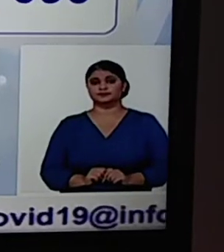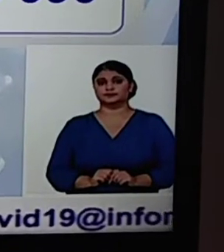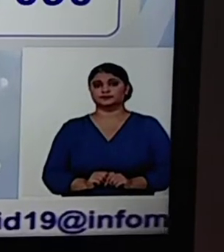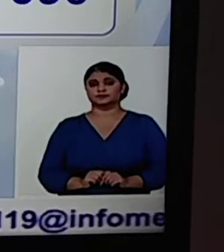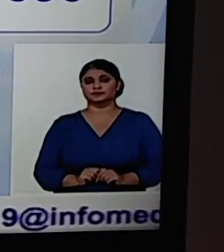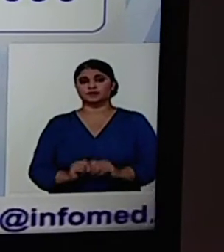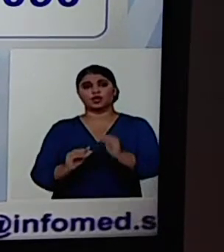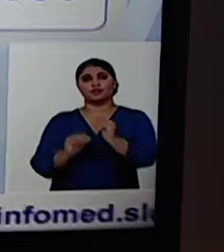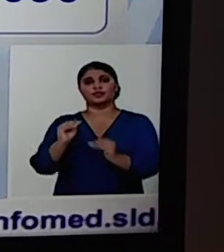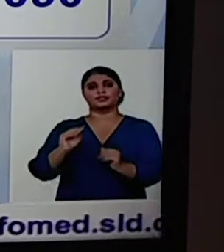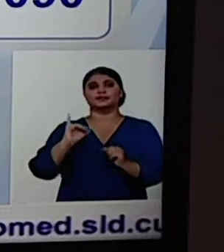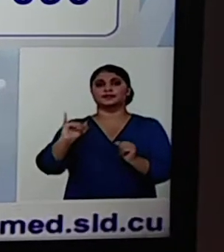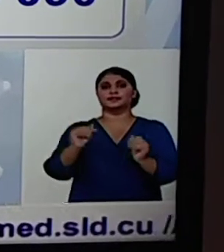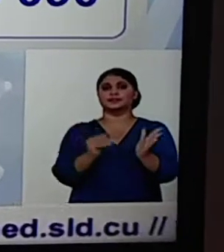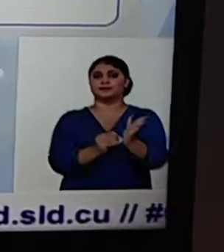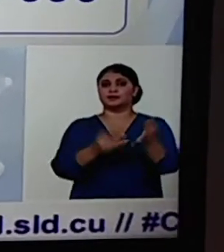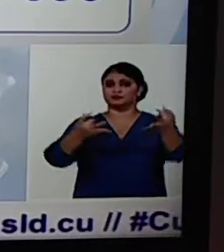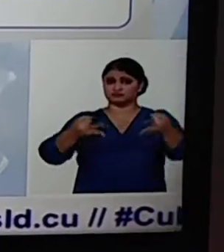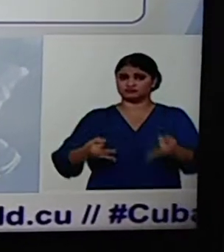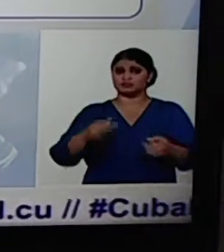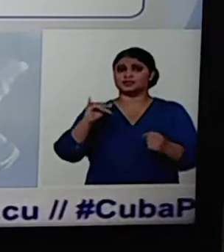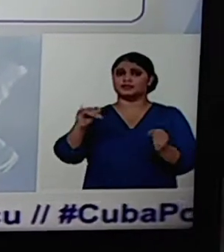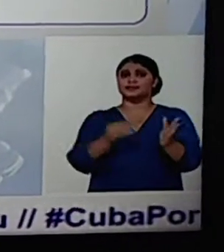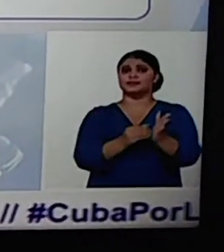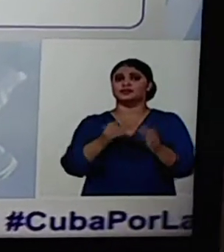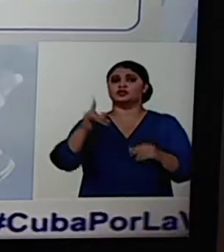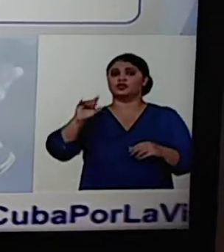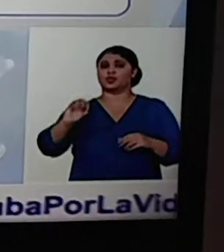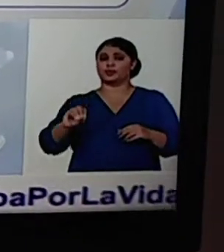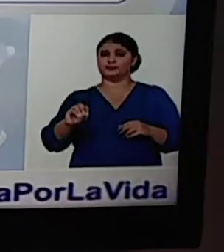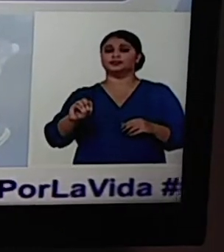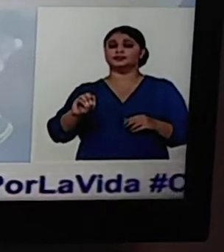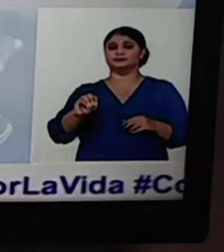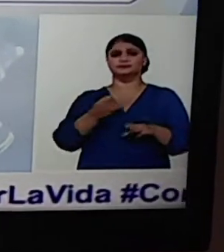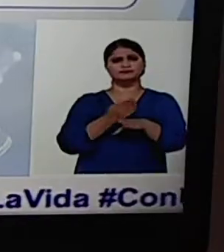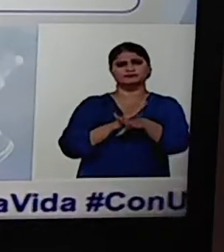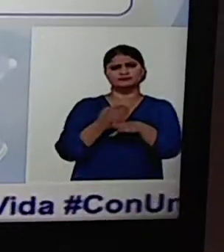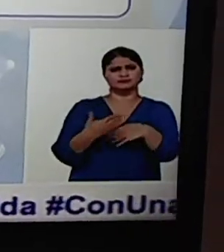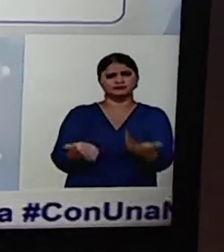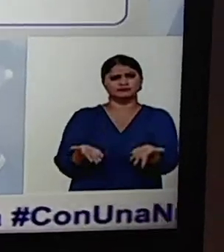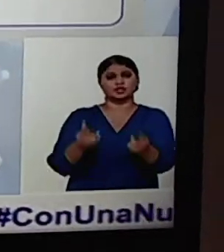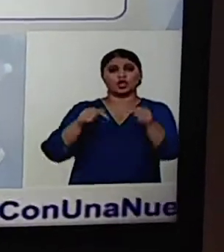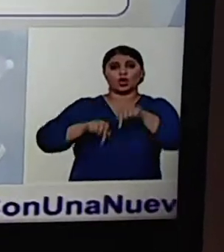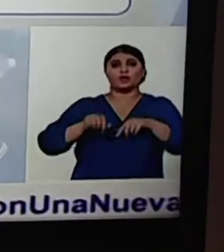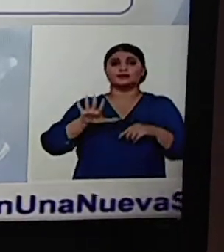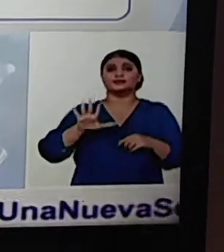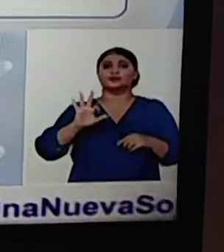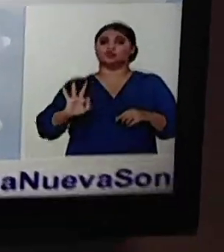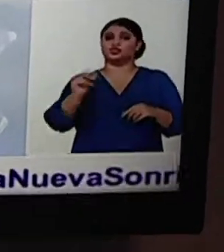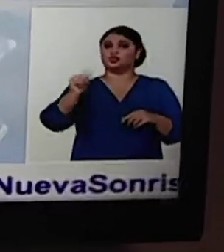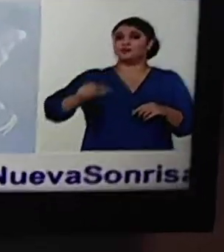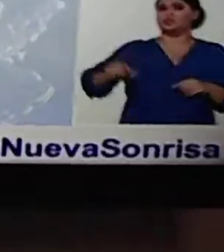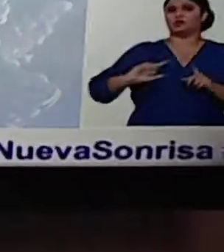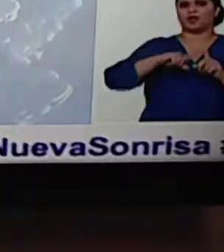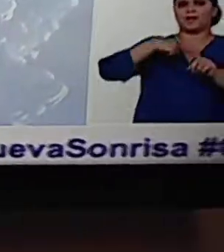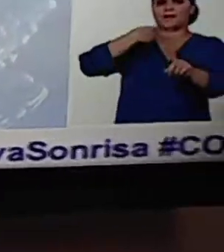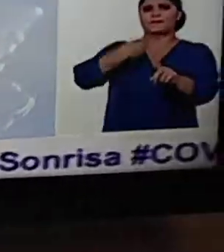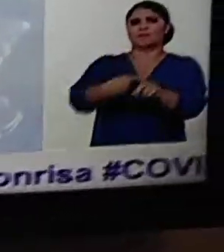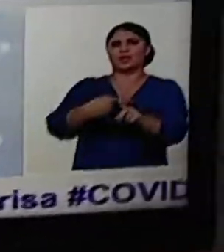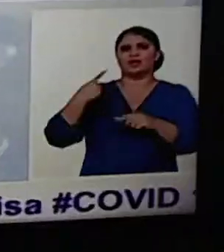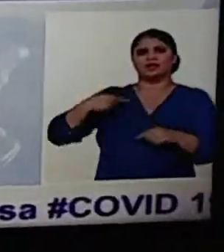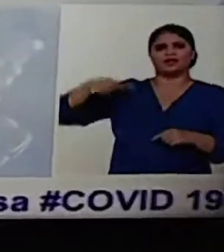de 6.090. Estamos hablando incluso 58 más que el día anterior, que ya había sido